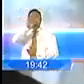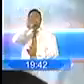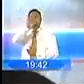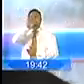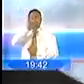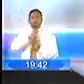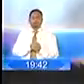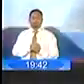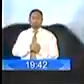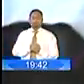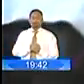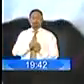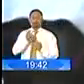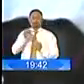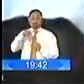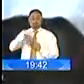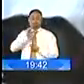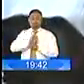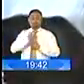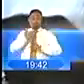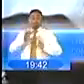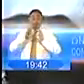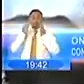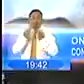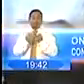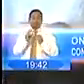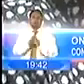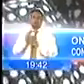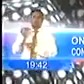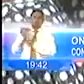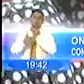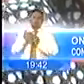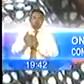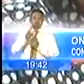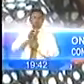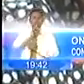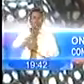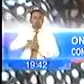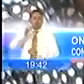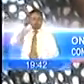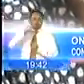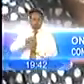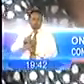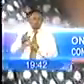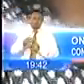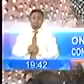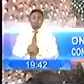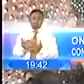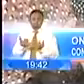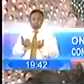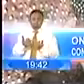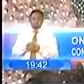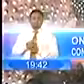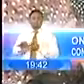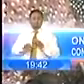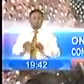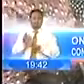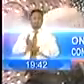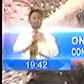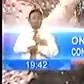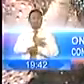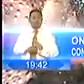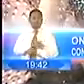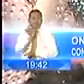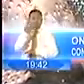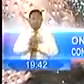1948. Ella ha formado su familia en este país y en todo este tiempo ha mantenido la historia junto con ella. Hoy cuenta cómo fue apresada